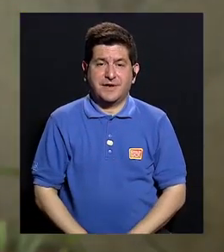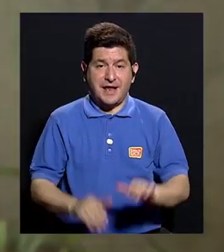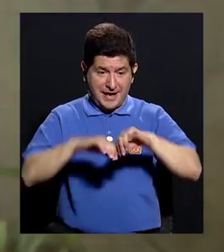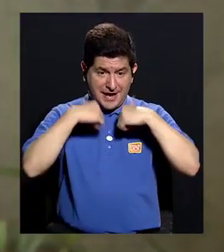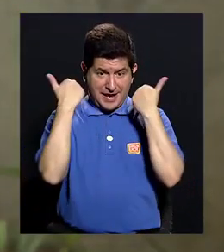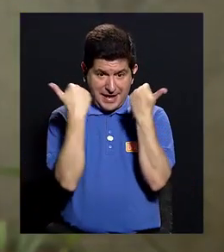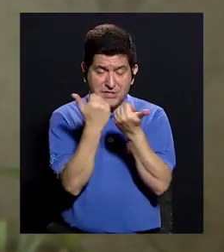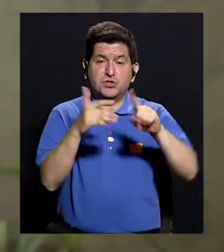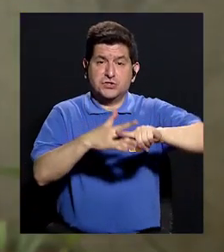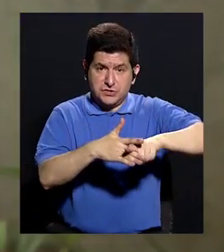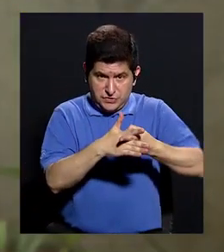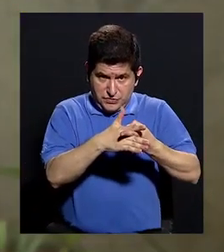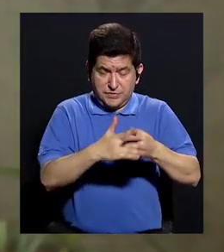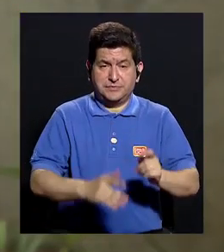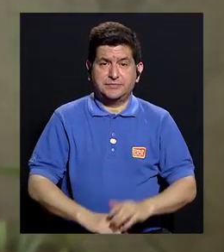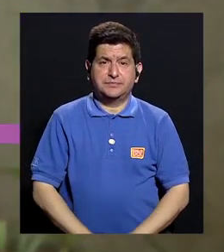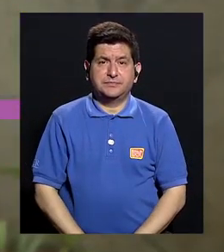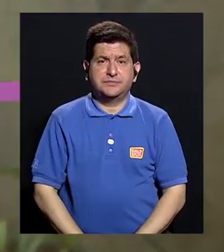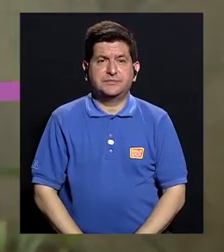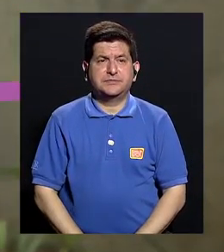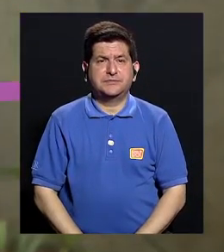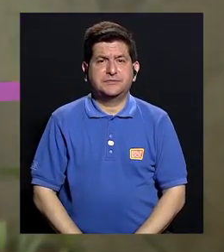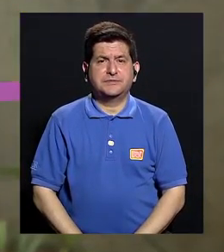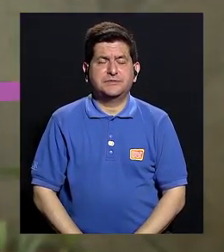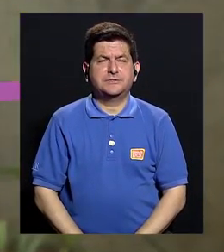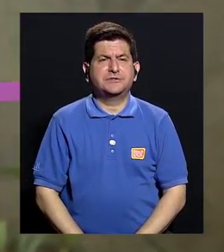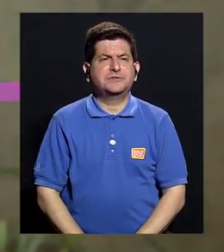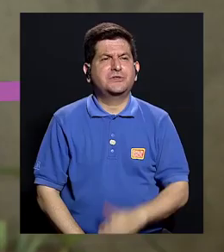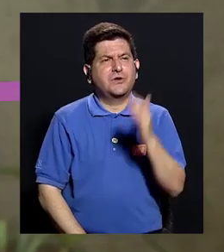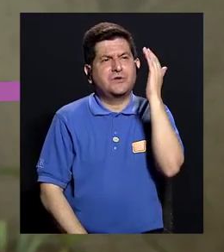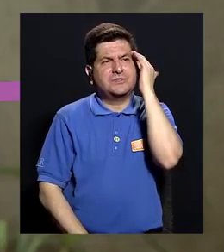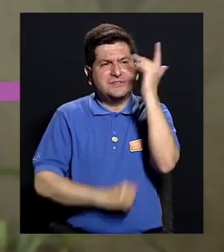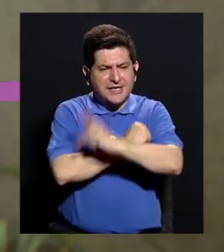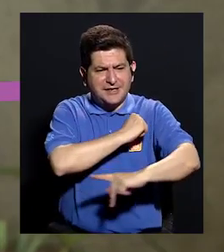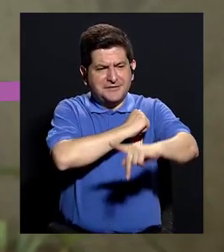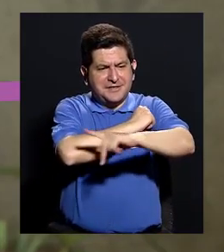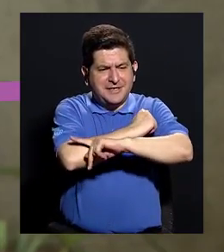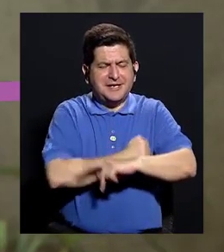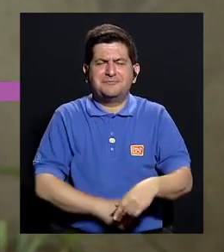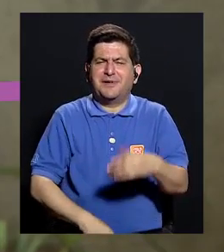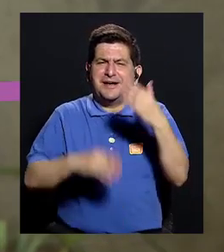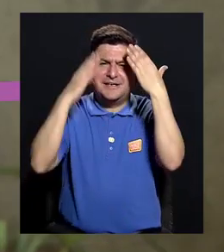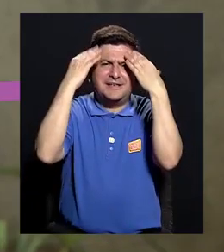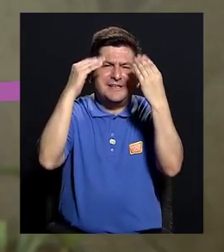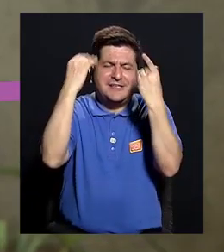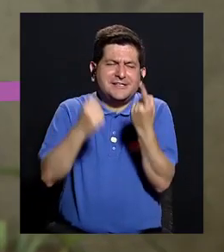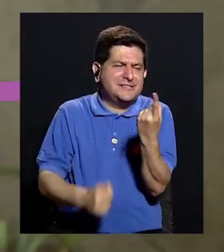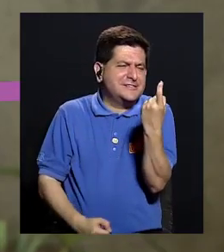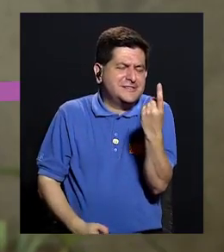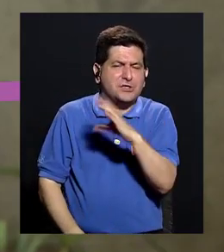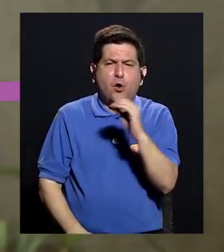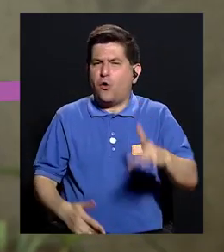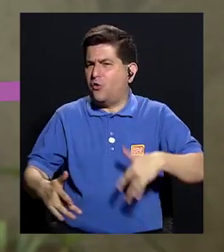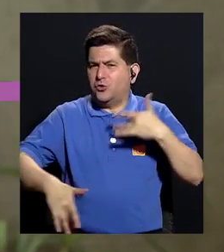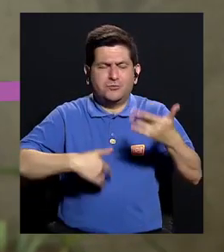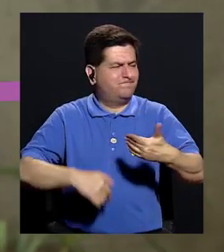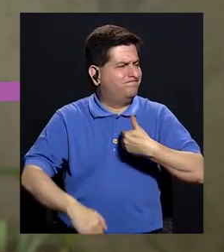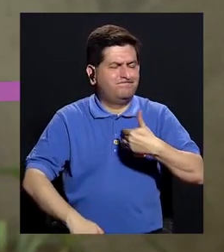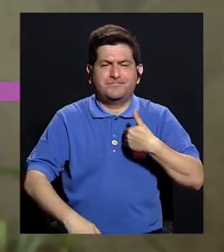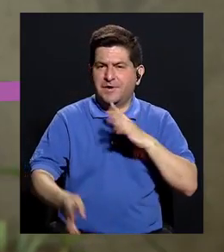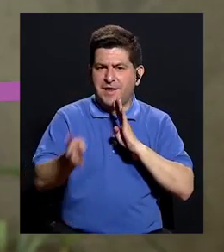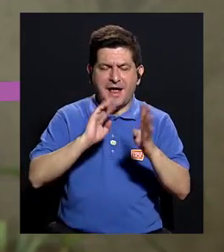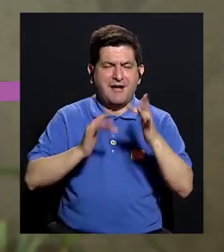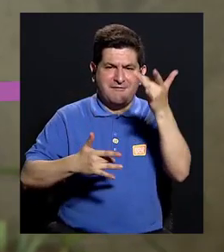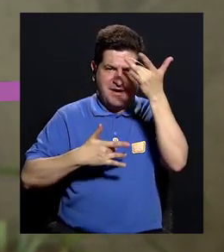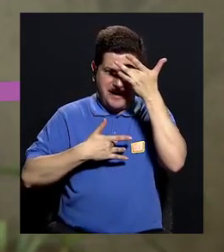asociación de celíacos se empezó por realmente el saber que en el país hacía falta mucha información o mucha sensibilidad a la hora